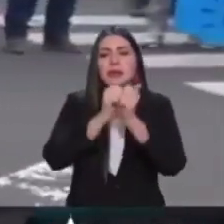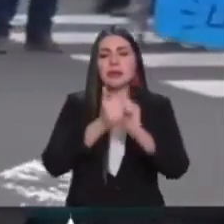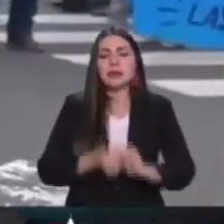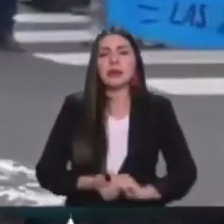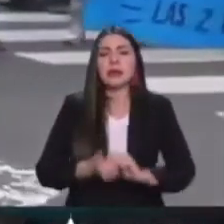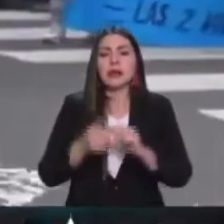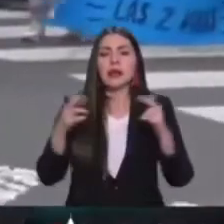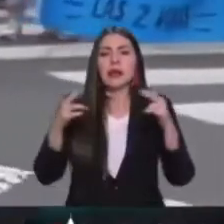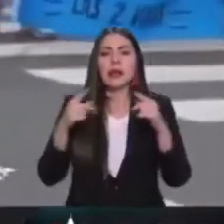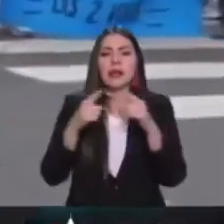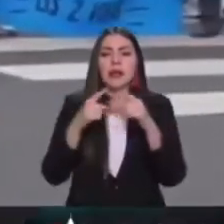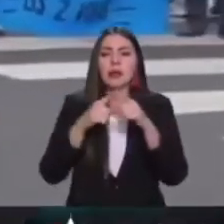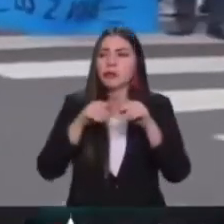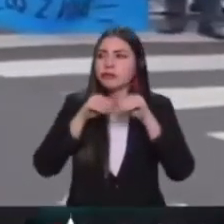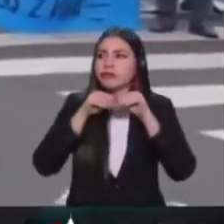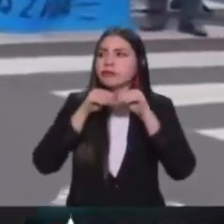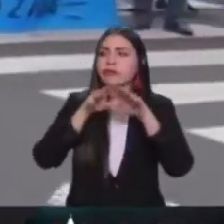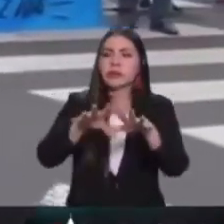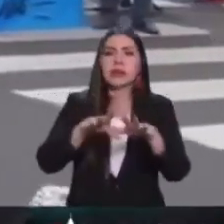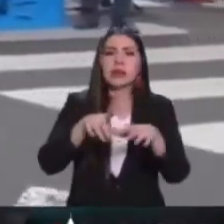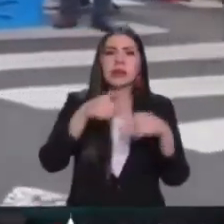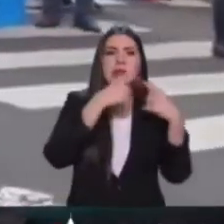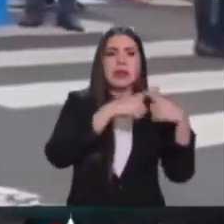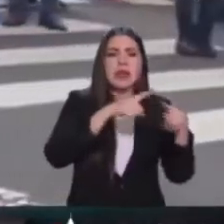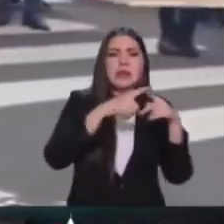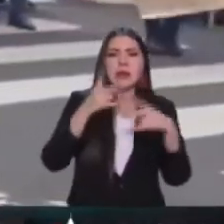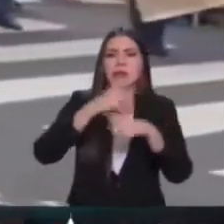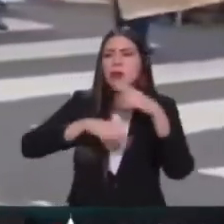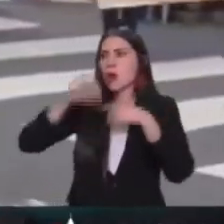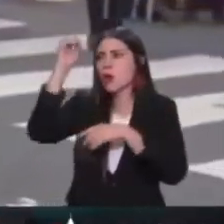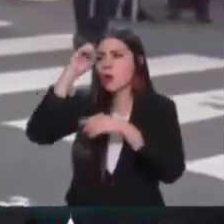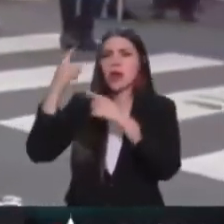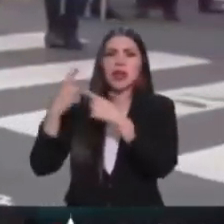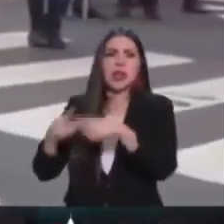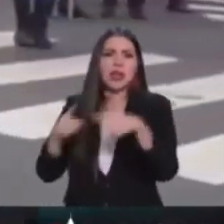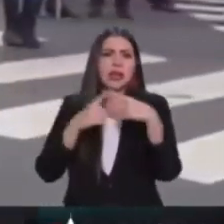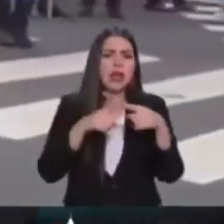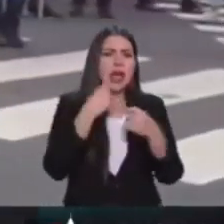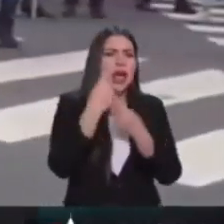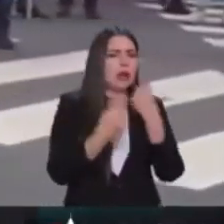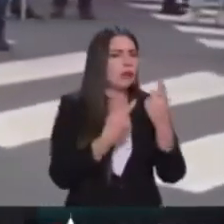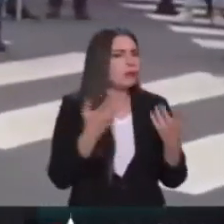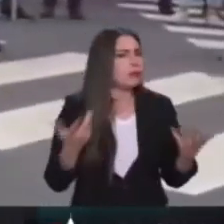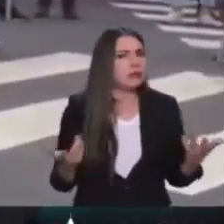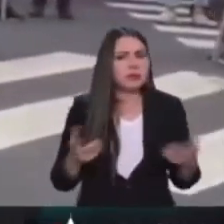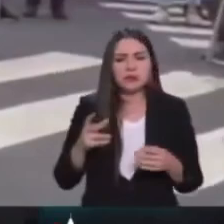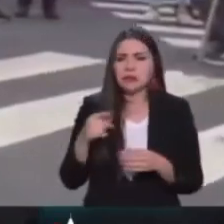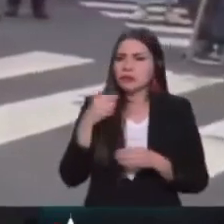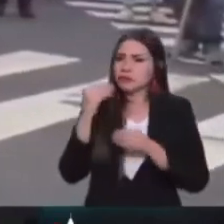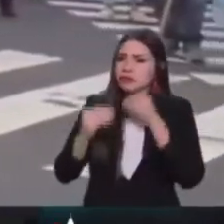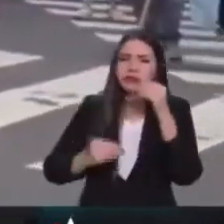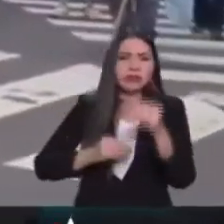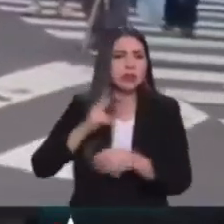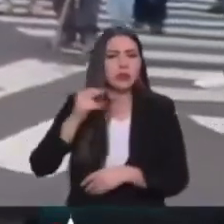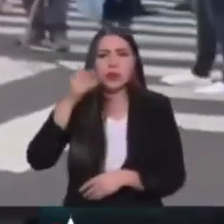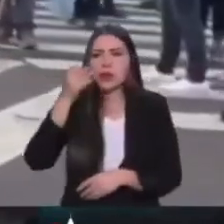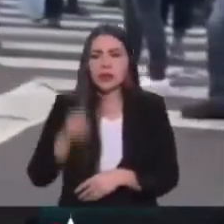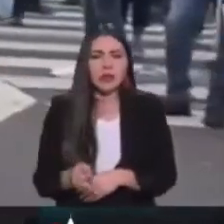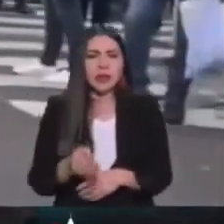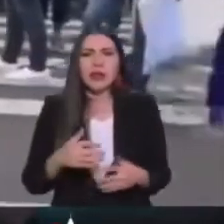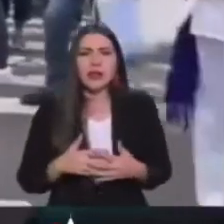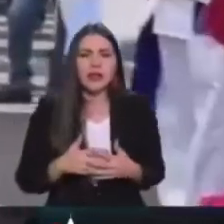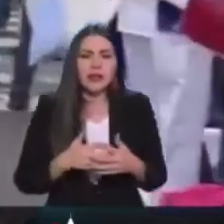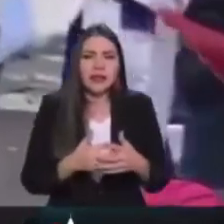mundo, y se tomaron posiciones distintas. Y hubo una discusión sobre la contracepción. Y el problema fue